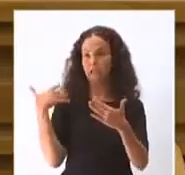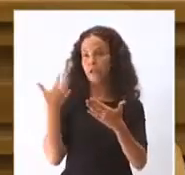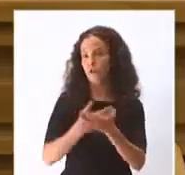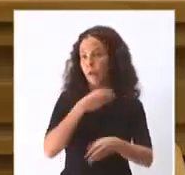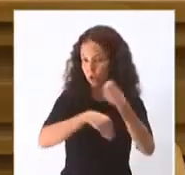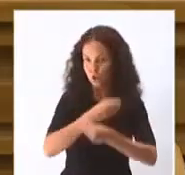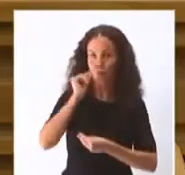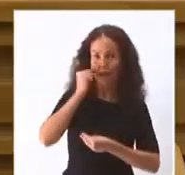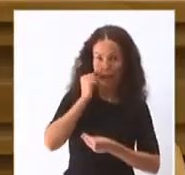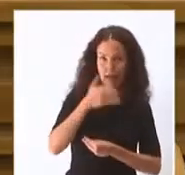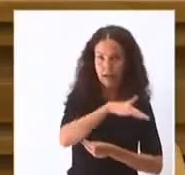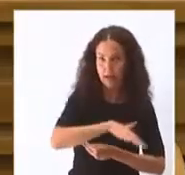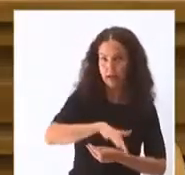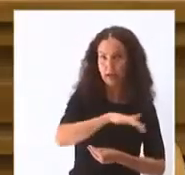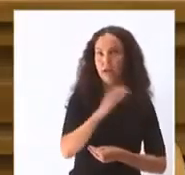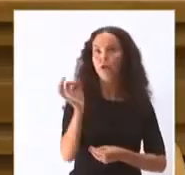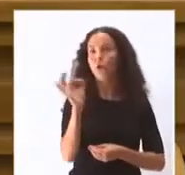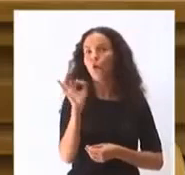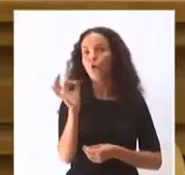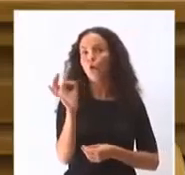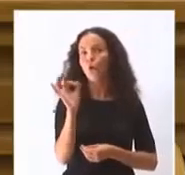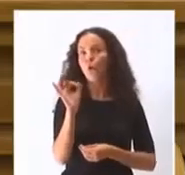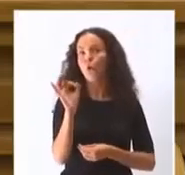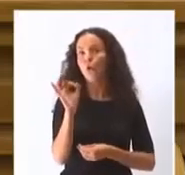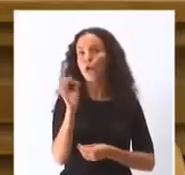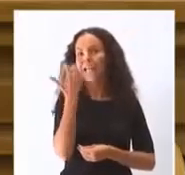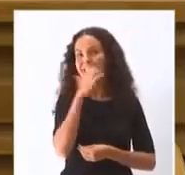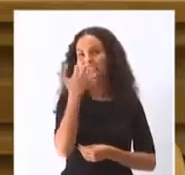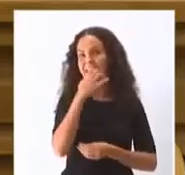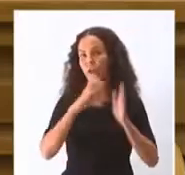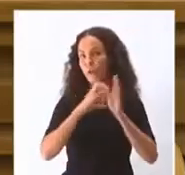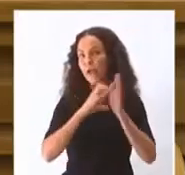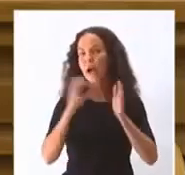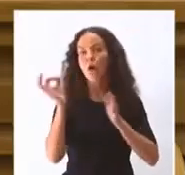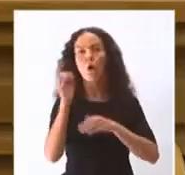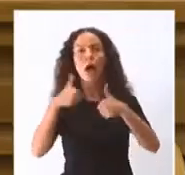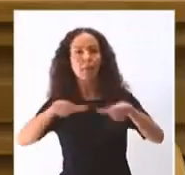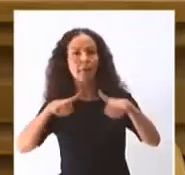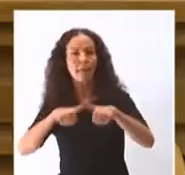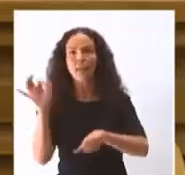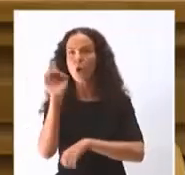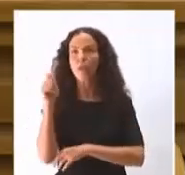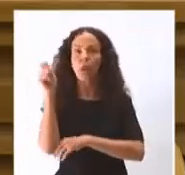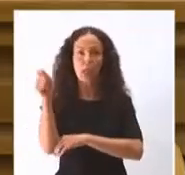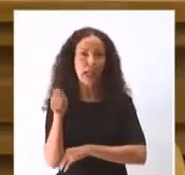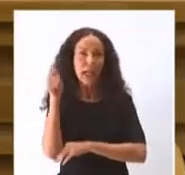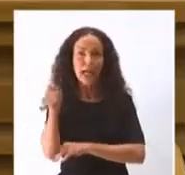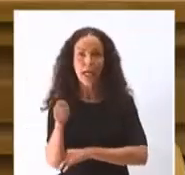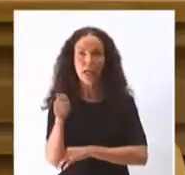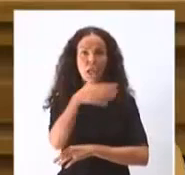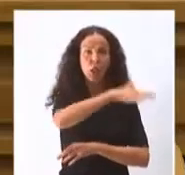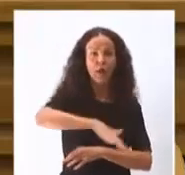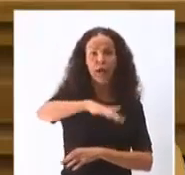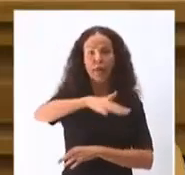guadalajara en la serranía de cuenca en albacete en ciudad real en las distintas zonas que